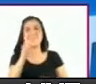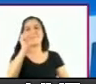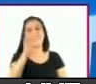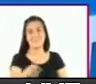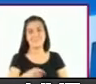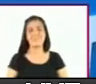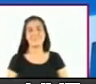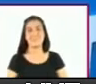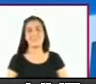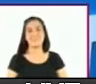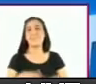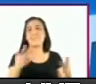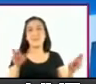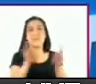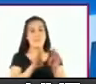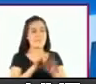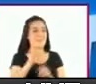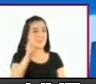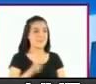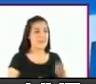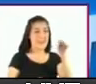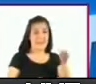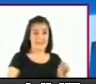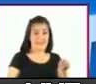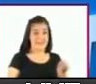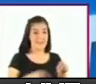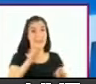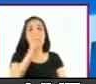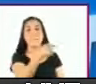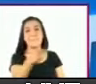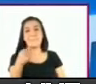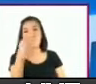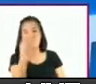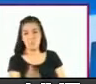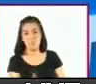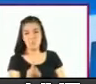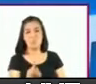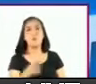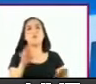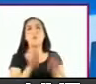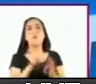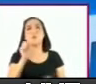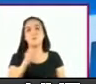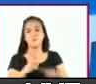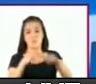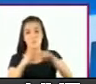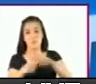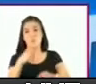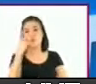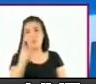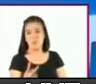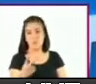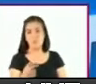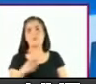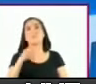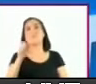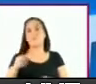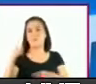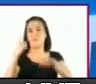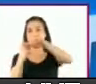es: si a la posición n le restamos 1, luego multiplicamos por 2 y sumamos